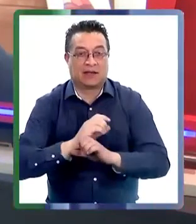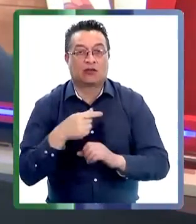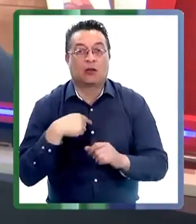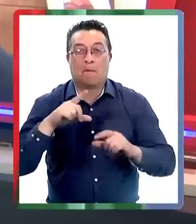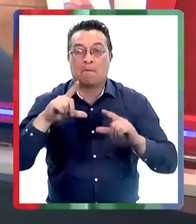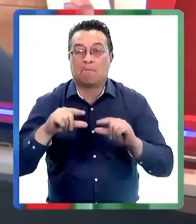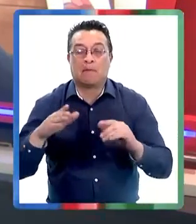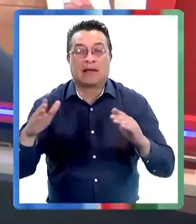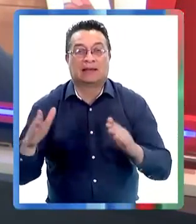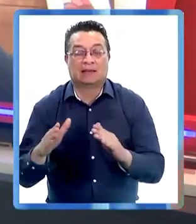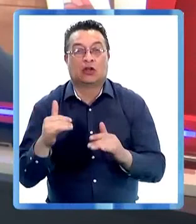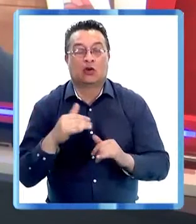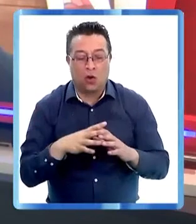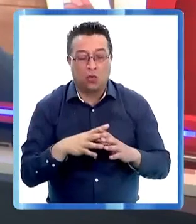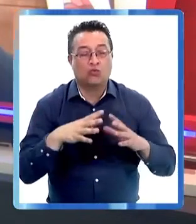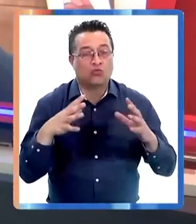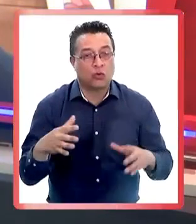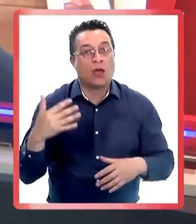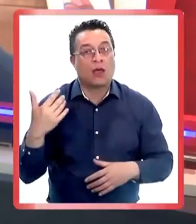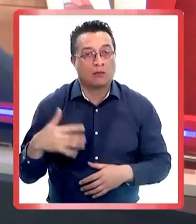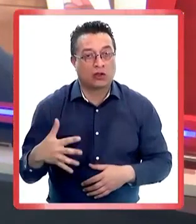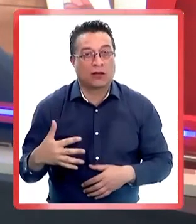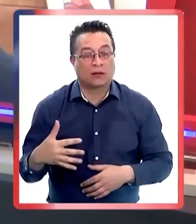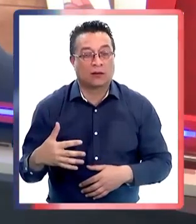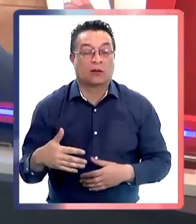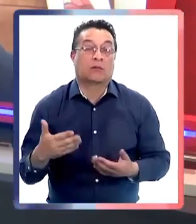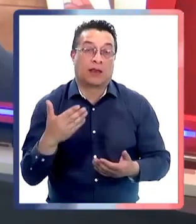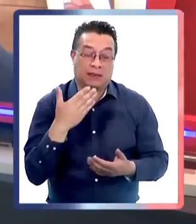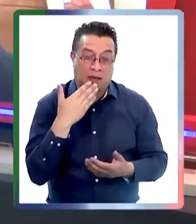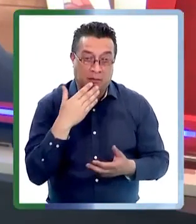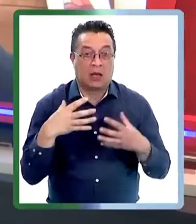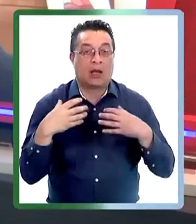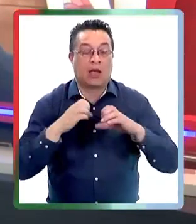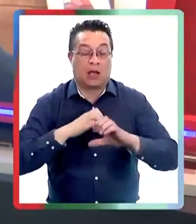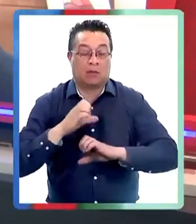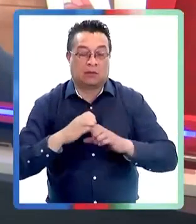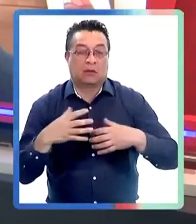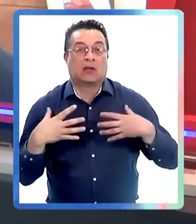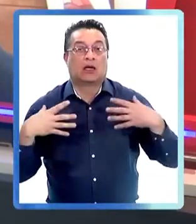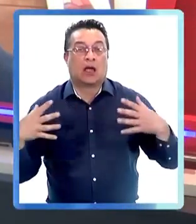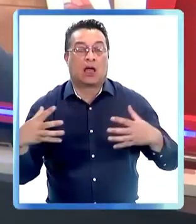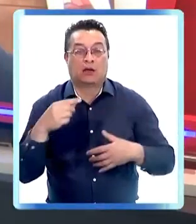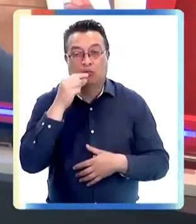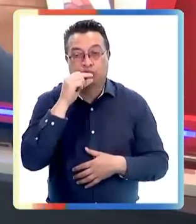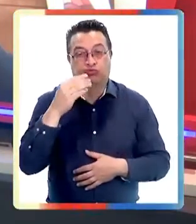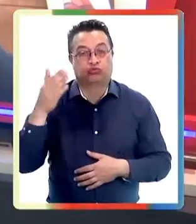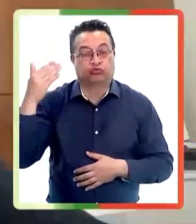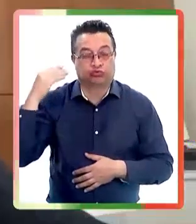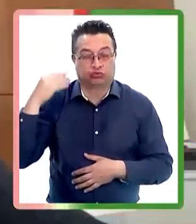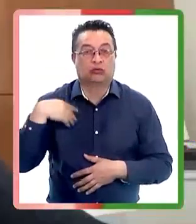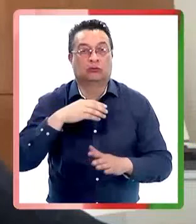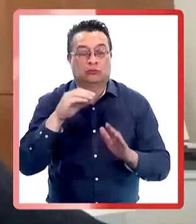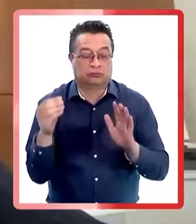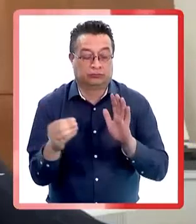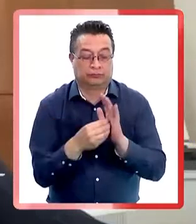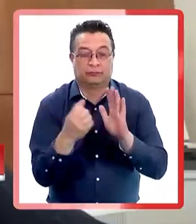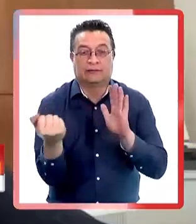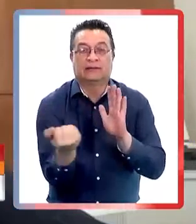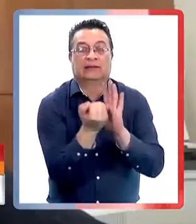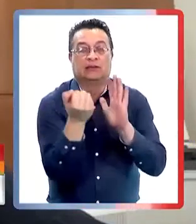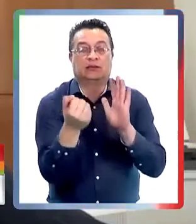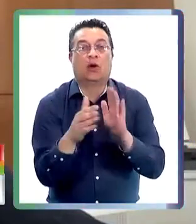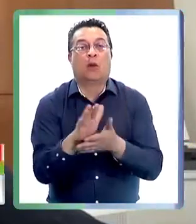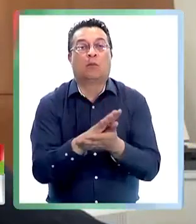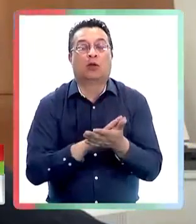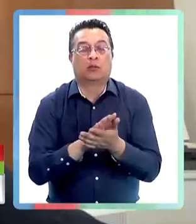de menor tamaño, que es súper importante. Ahora, también hay grandes empresas. Hace pocos días atrás colocamos el sello, por